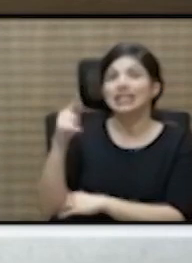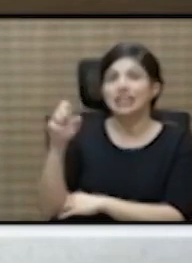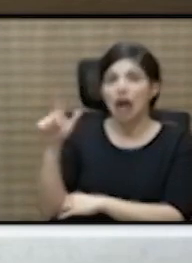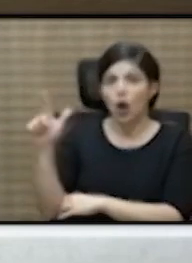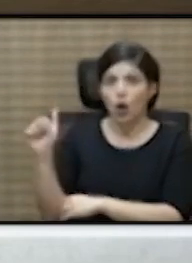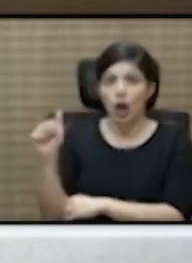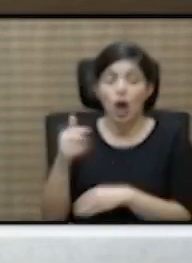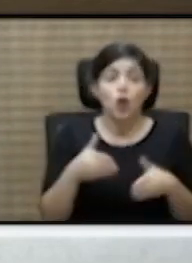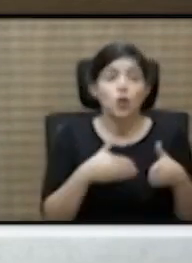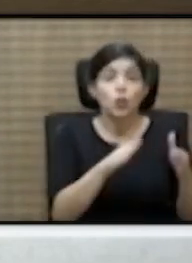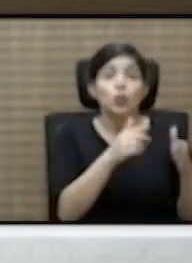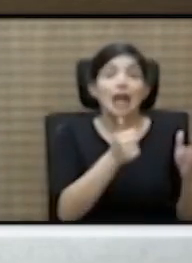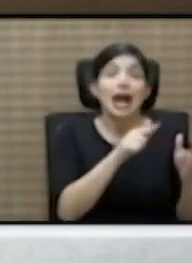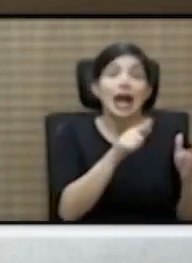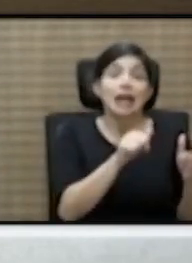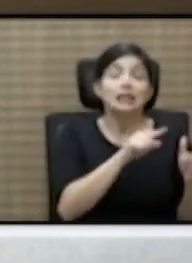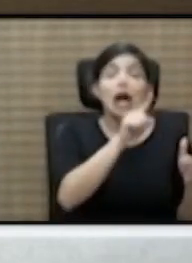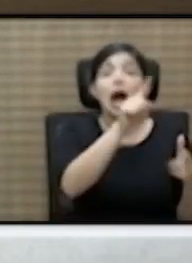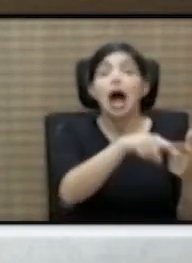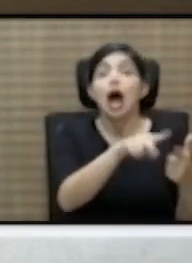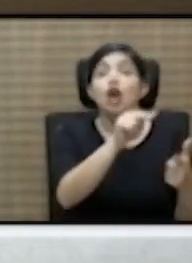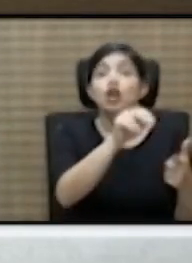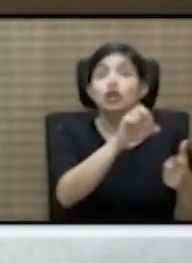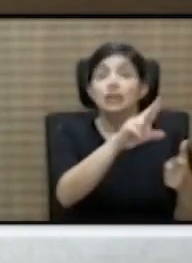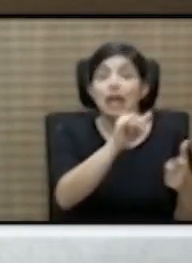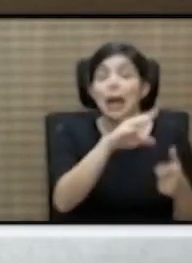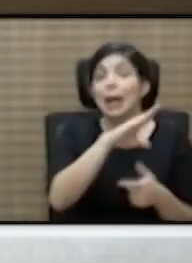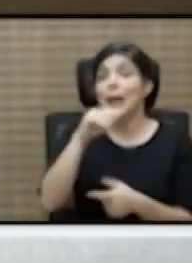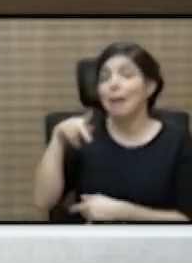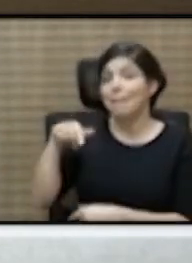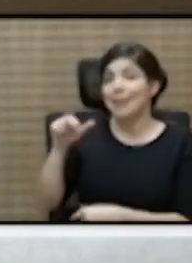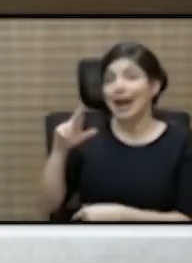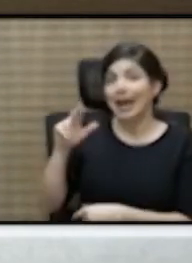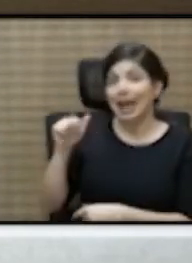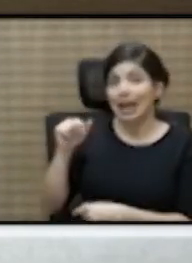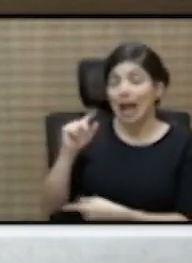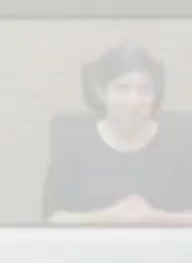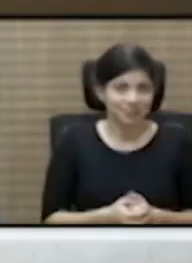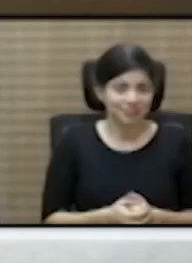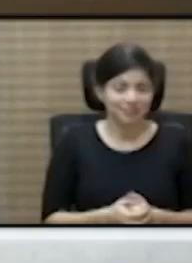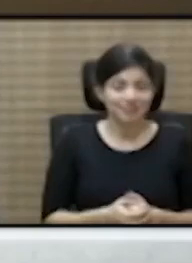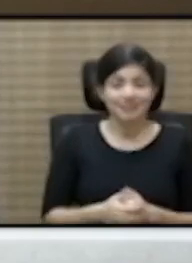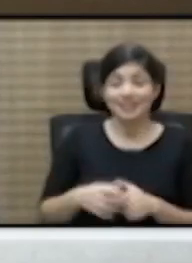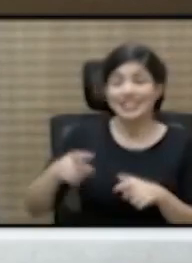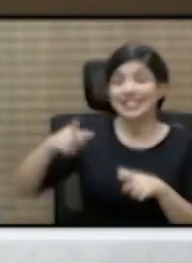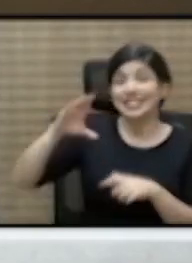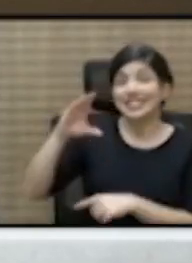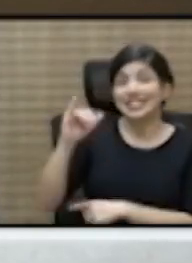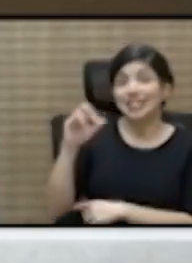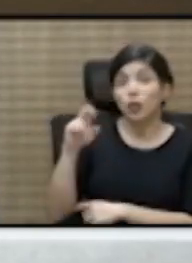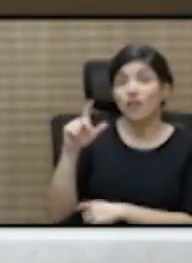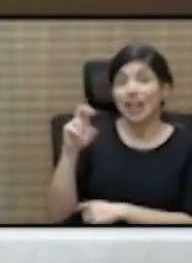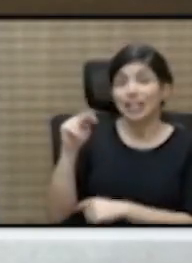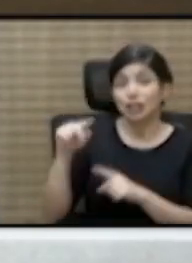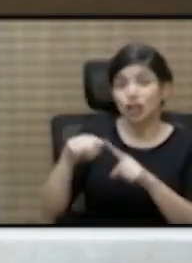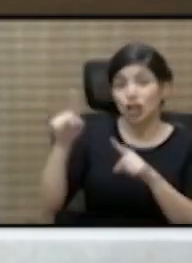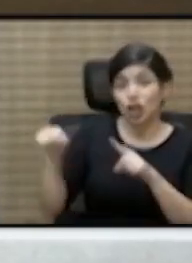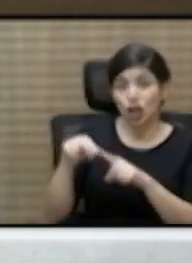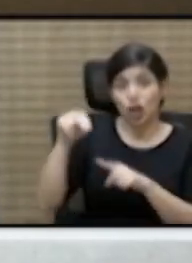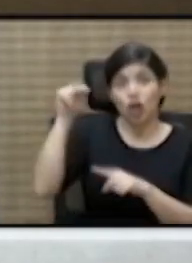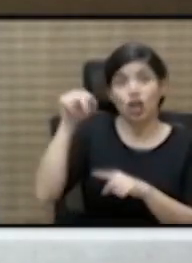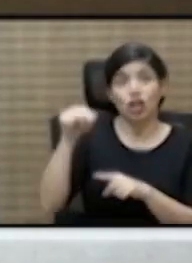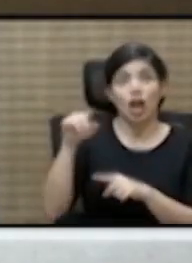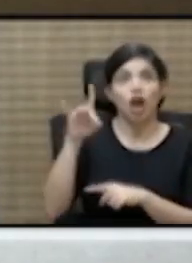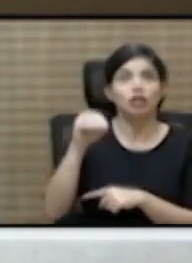está finalizada y la ruta Paquera Playa Naranjo se encuentra recién terminada. La circunvalación norte tiene un 80% de